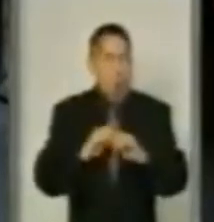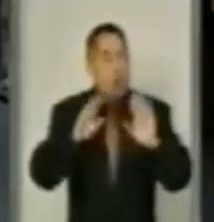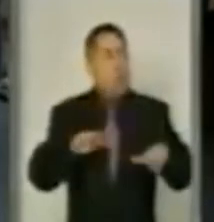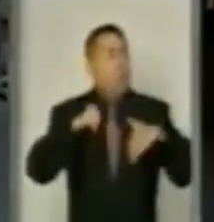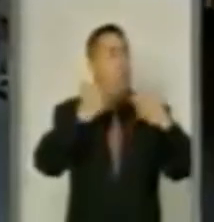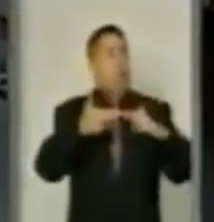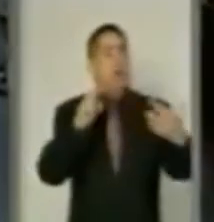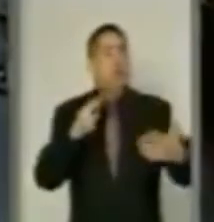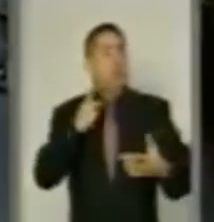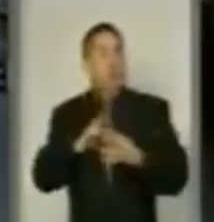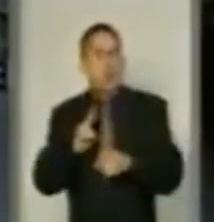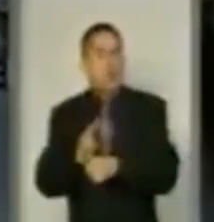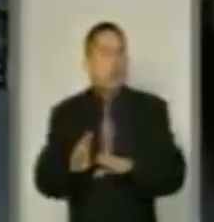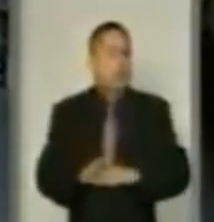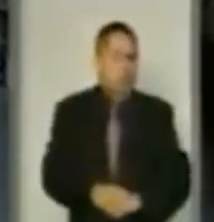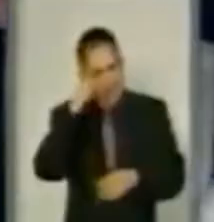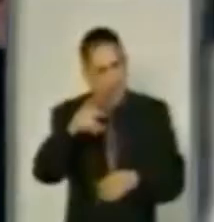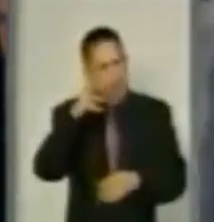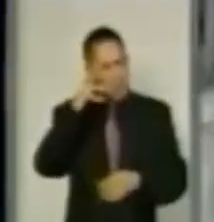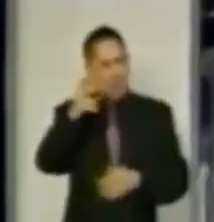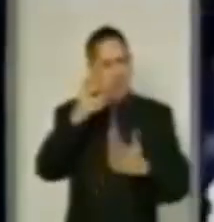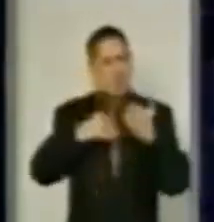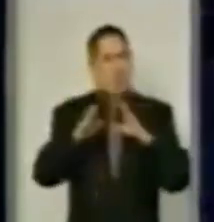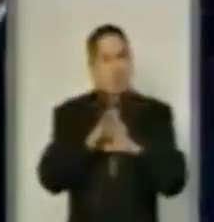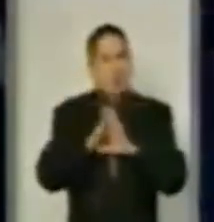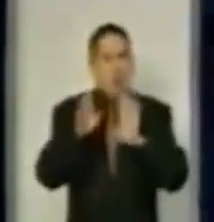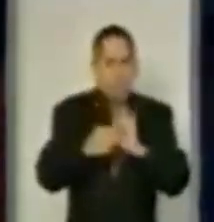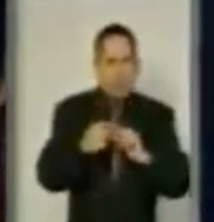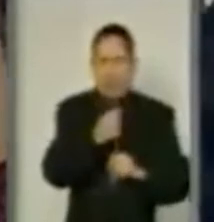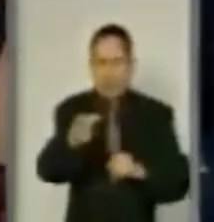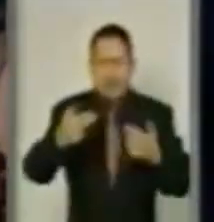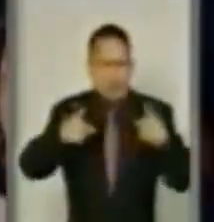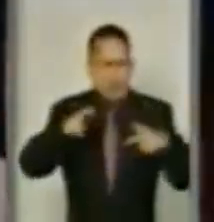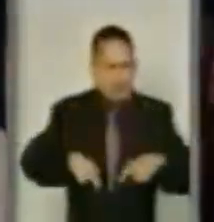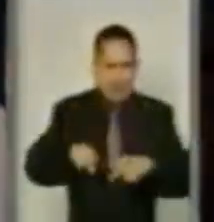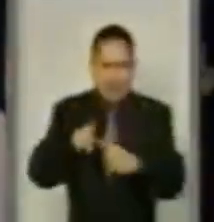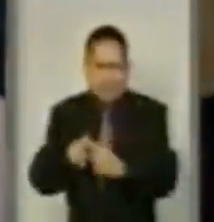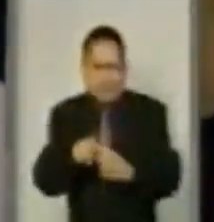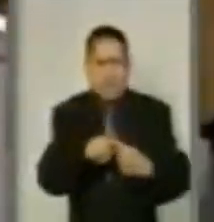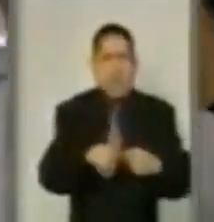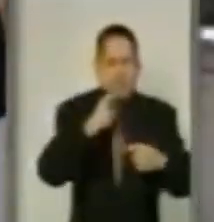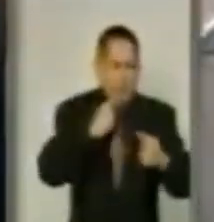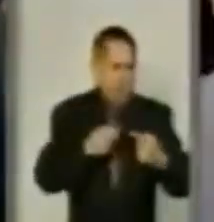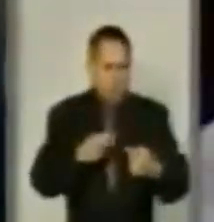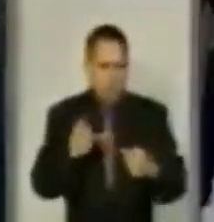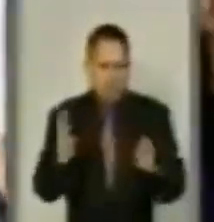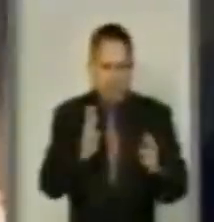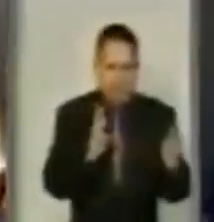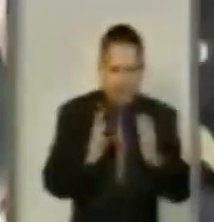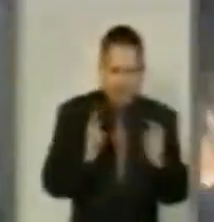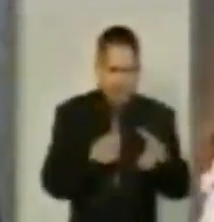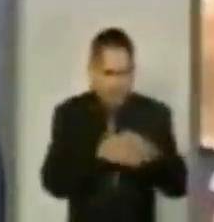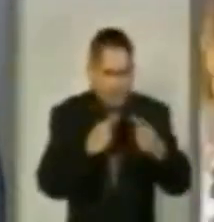y acudieron los secretarios de relaciones exteriores luís videgaray y de economía ildefonso guajardo villarreal así como el presidente de la cámara de